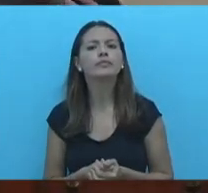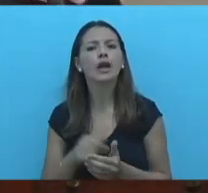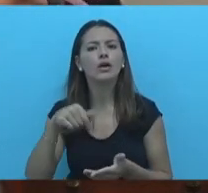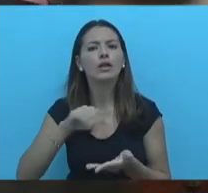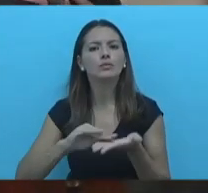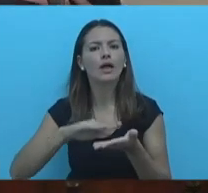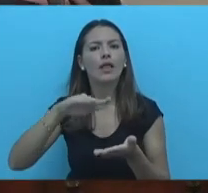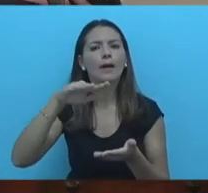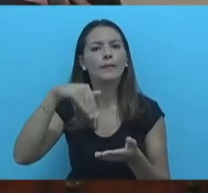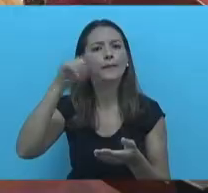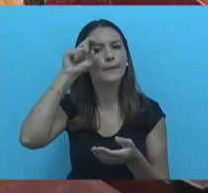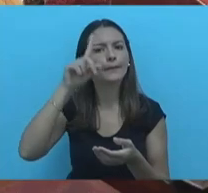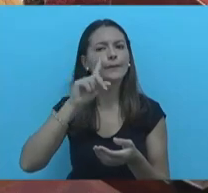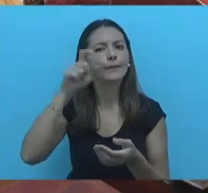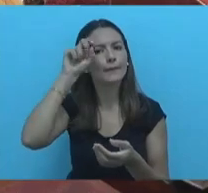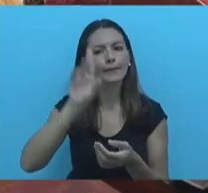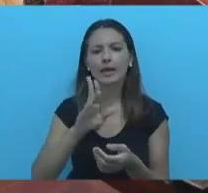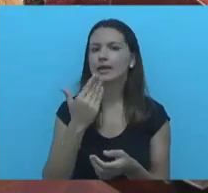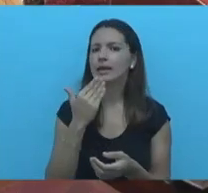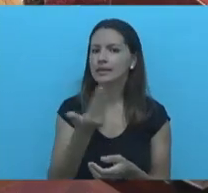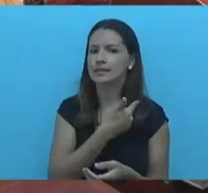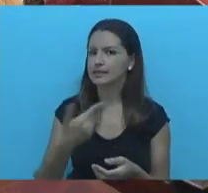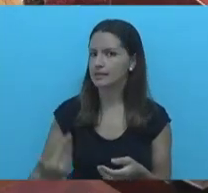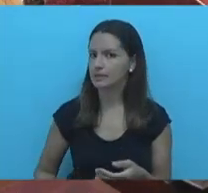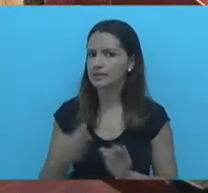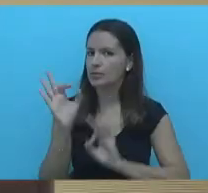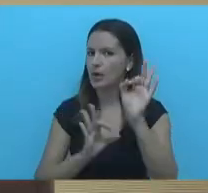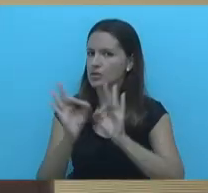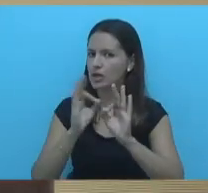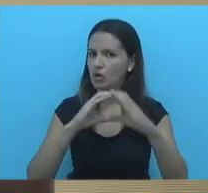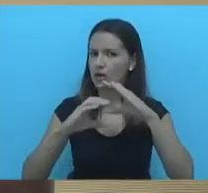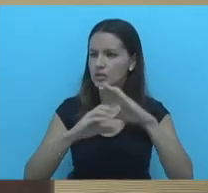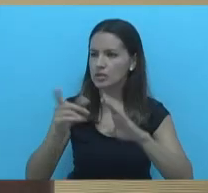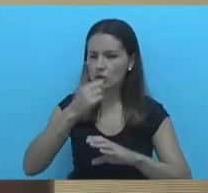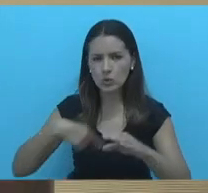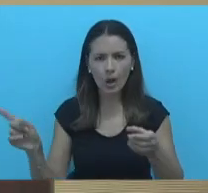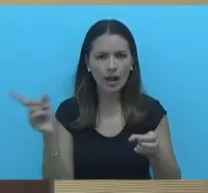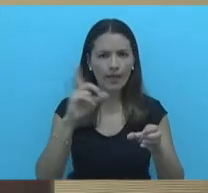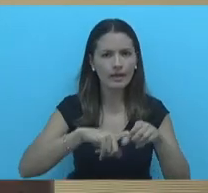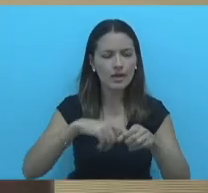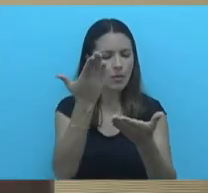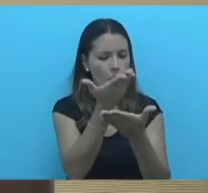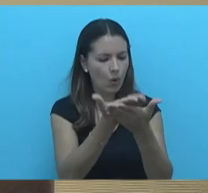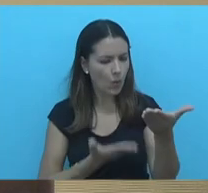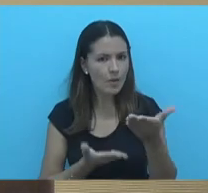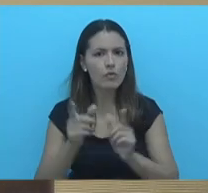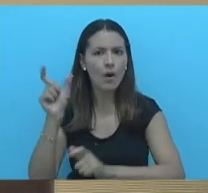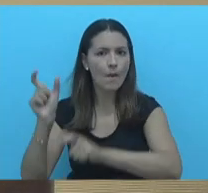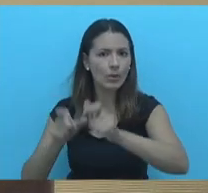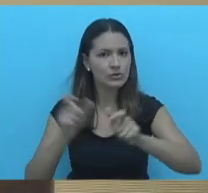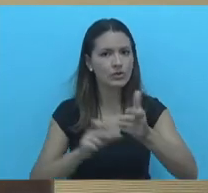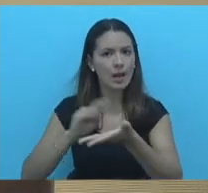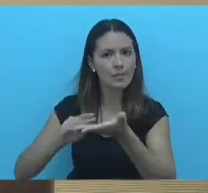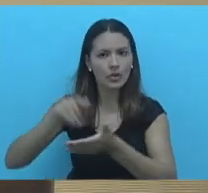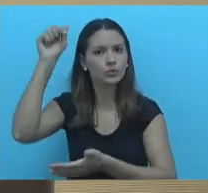de declaración para adherir al documento que entregaron los trabajadores del sur de la provincia de Santa Fe el pasado 27